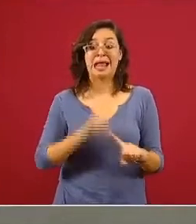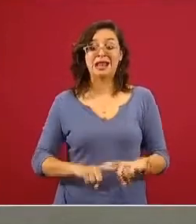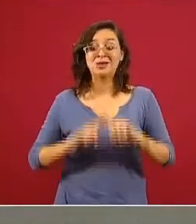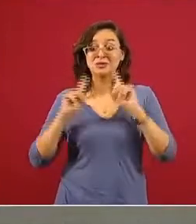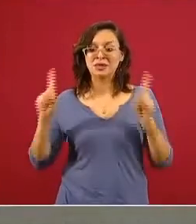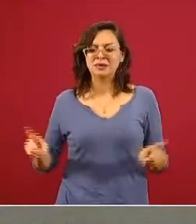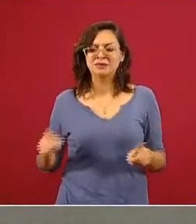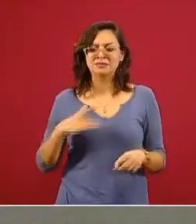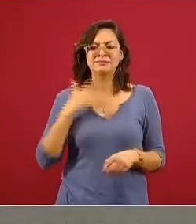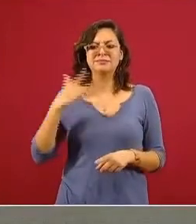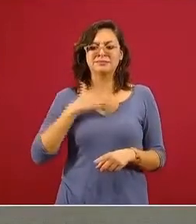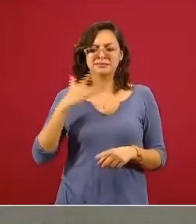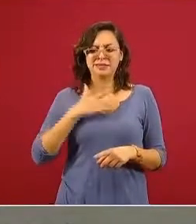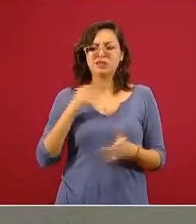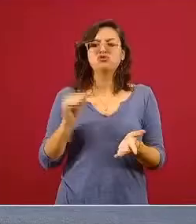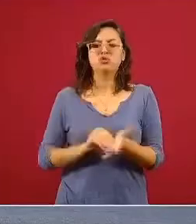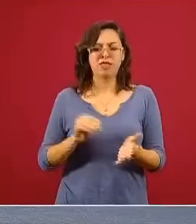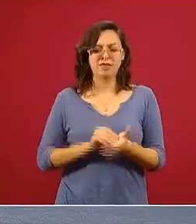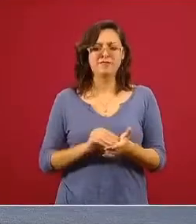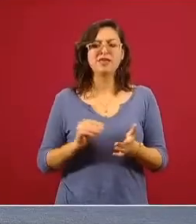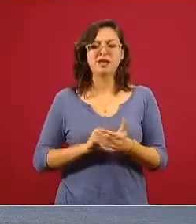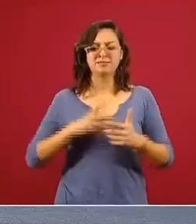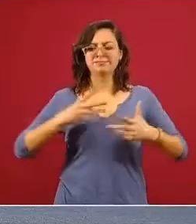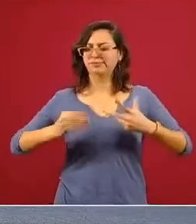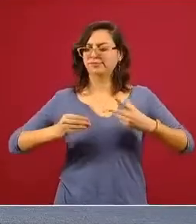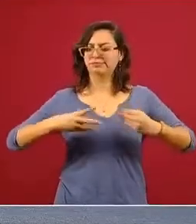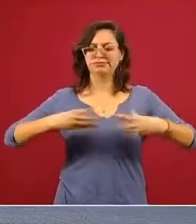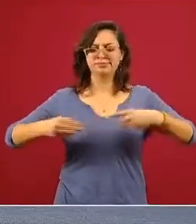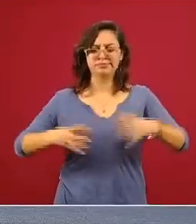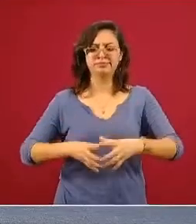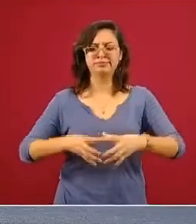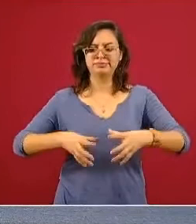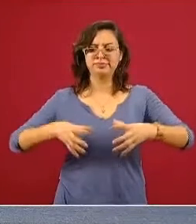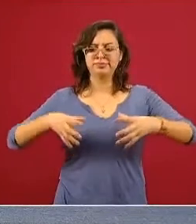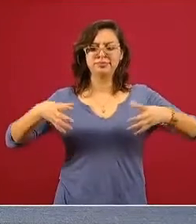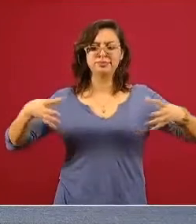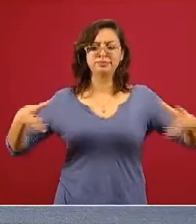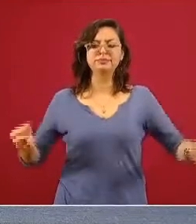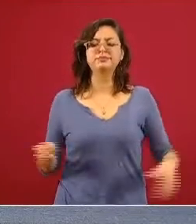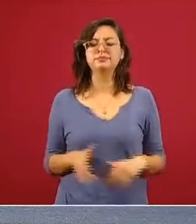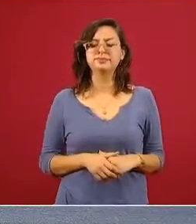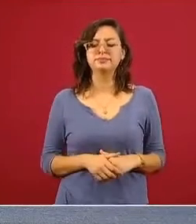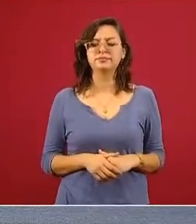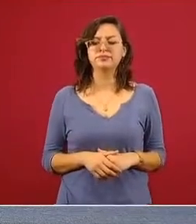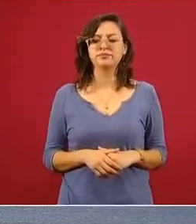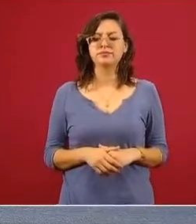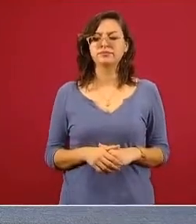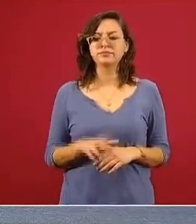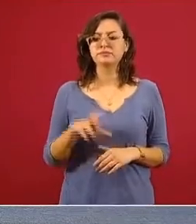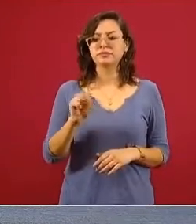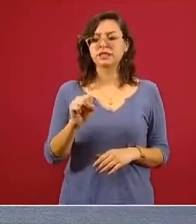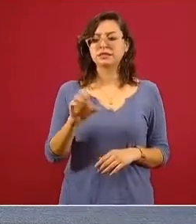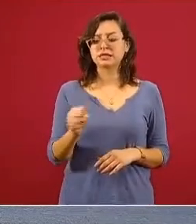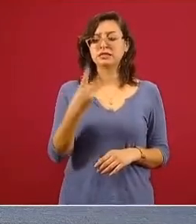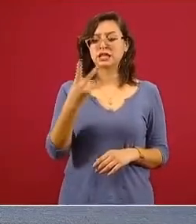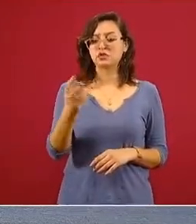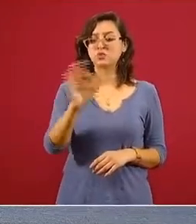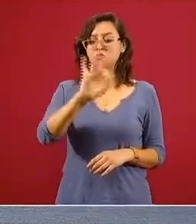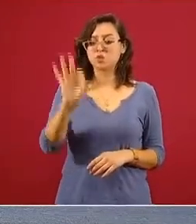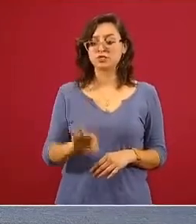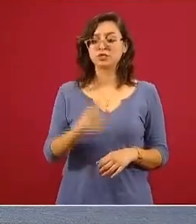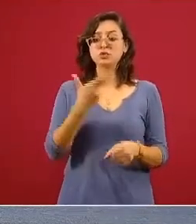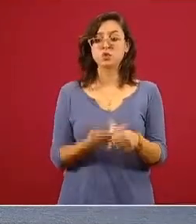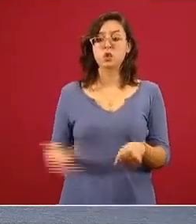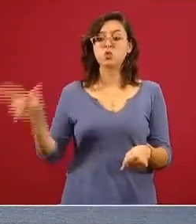municipios todavía continúa con una tendencia ascendente bastante clara. 62% la